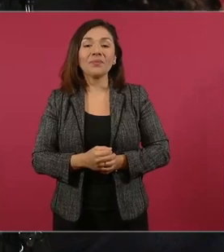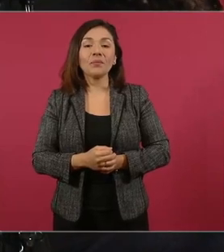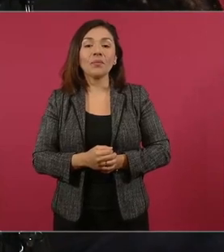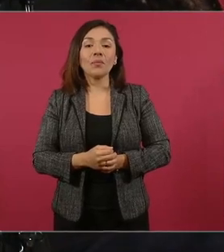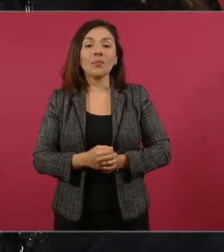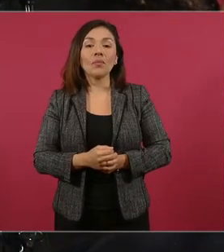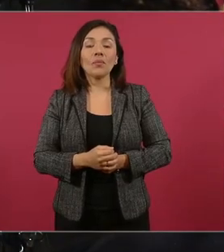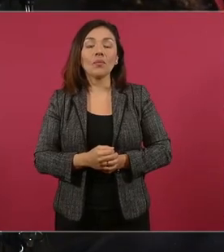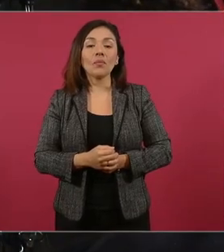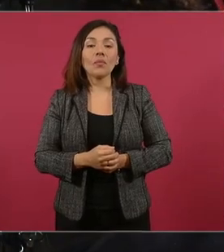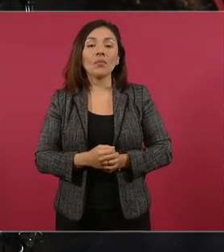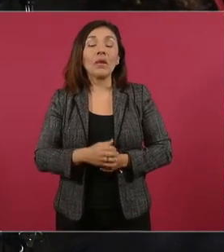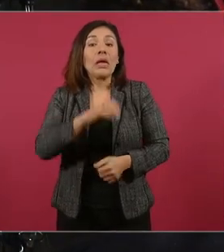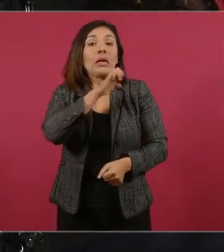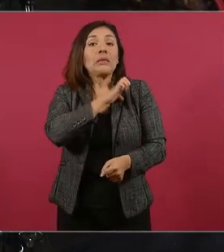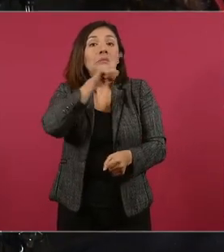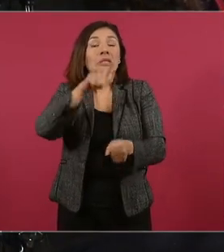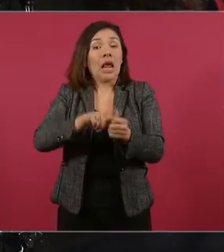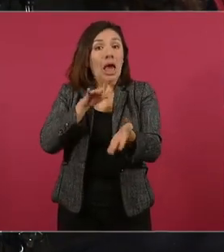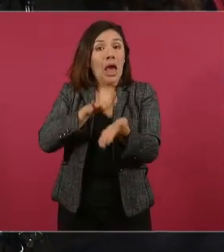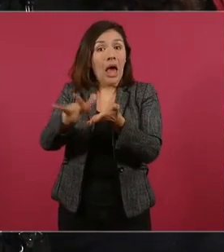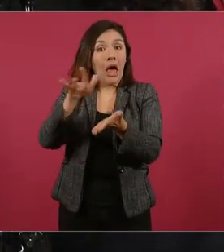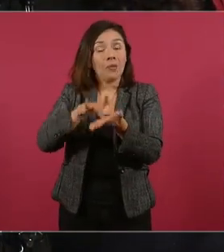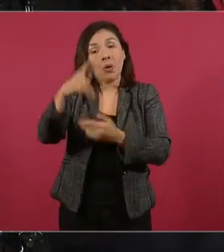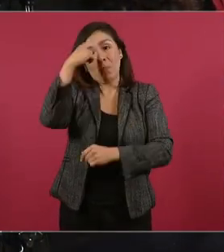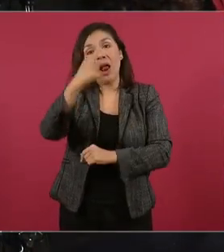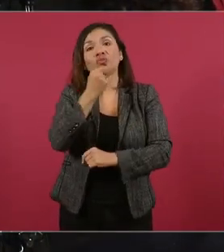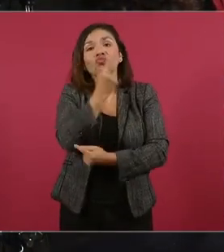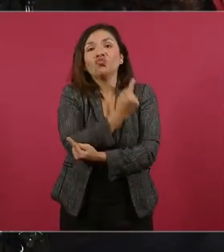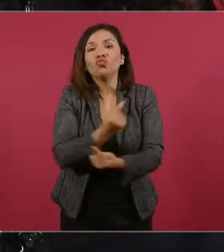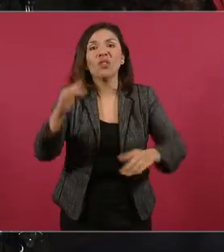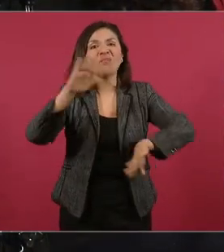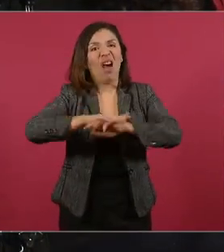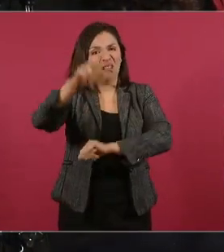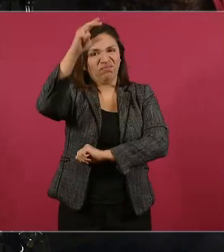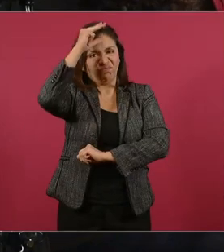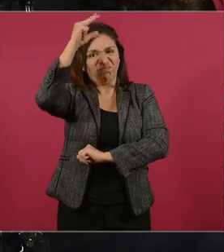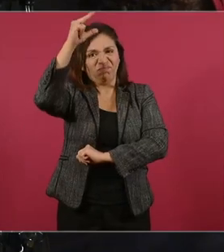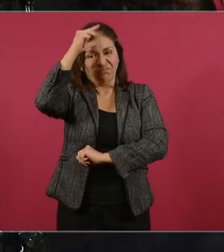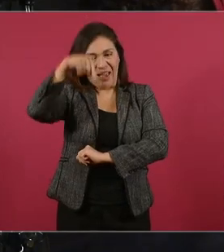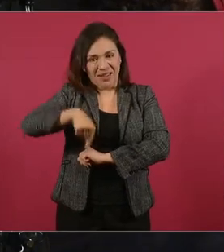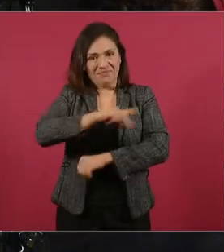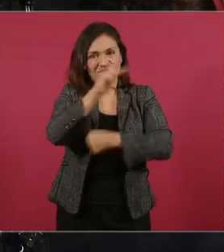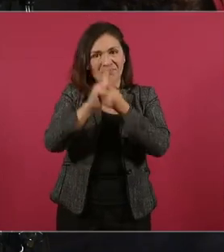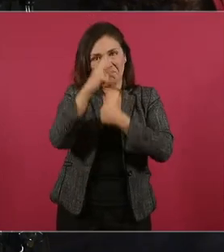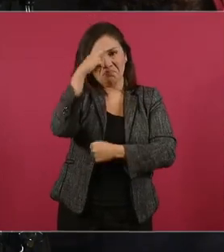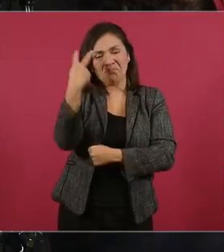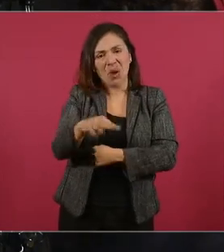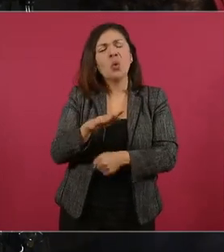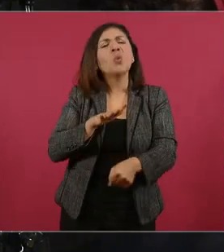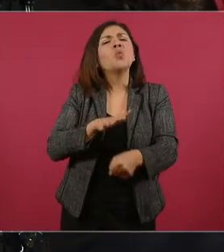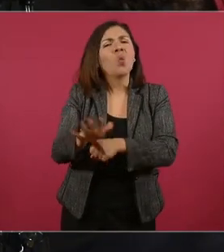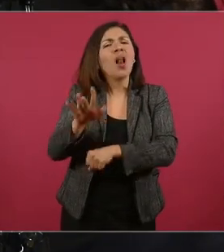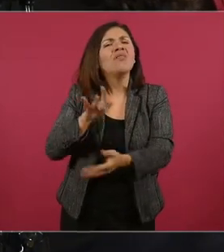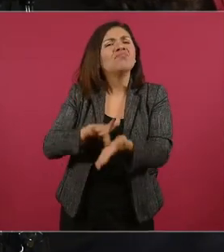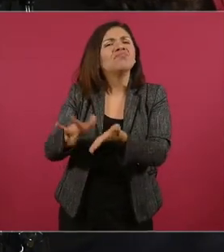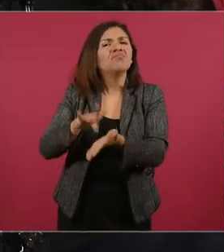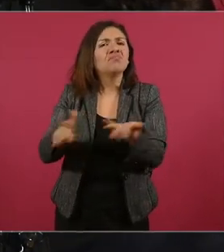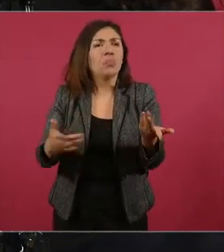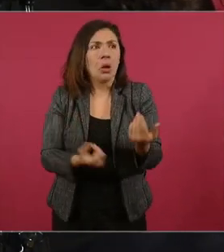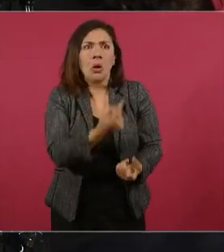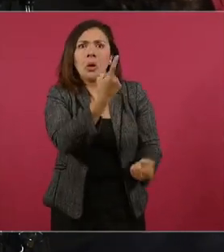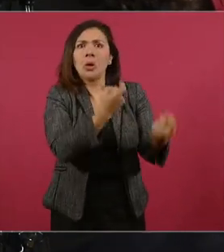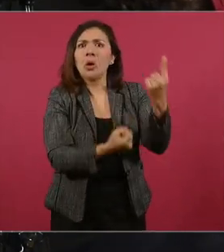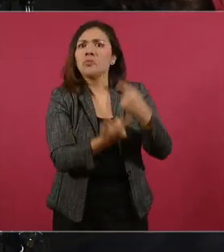se está proporcionando a niños genio o niños talento que hay en nuestro país? Hay muchos de ellos que no cuentan